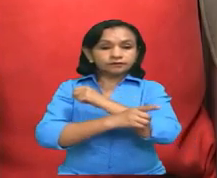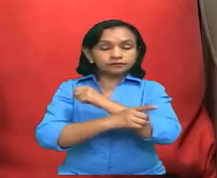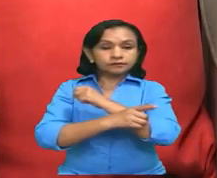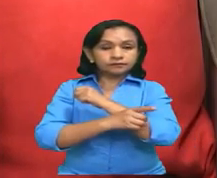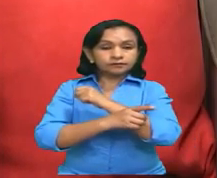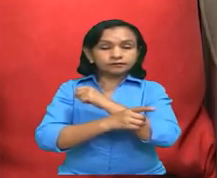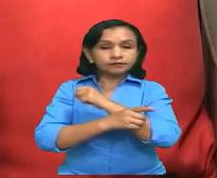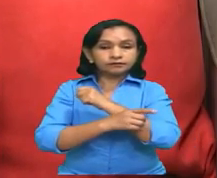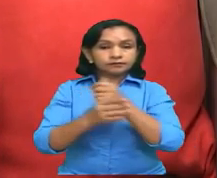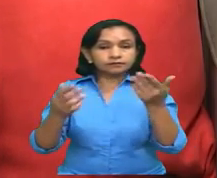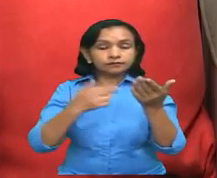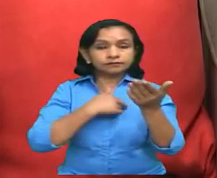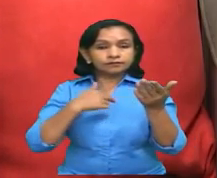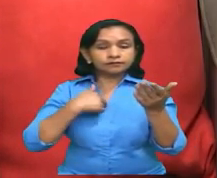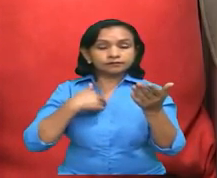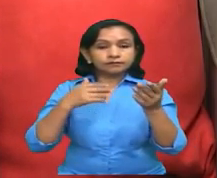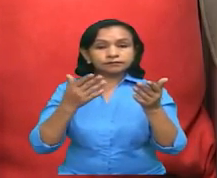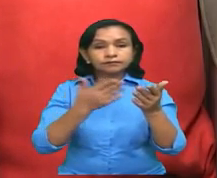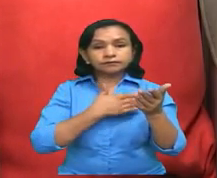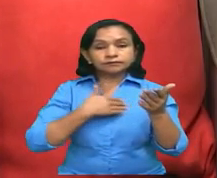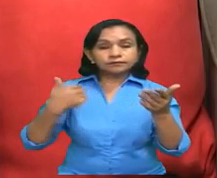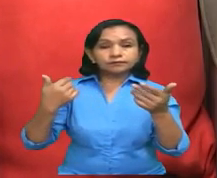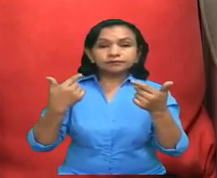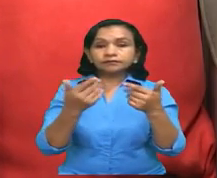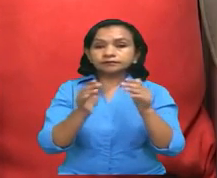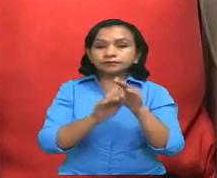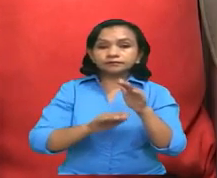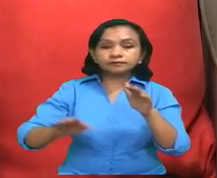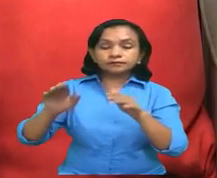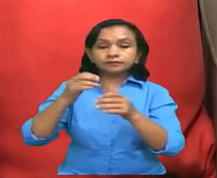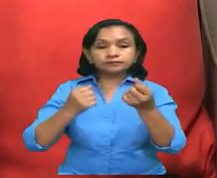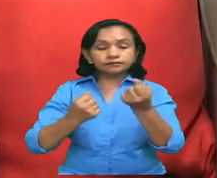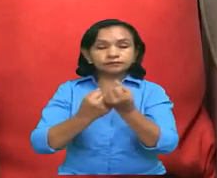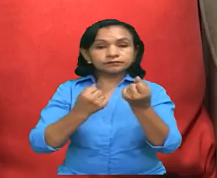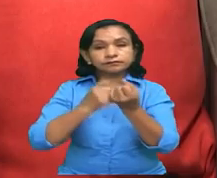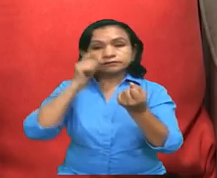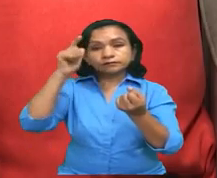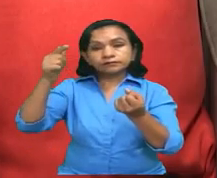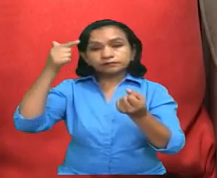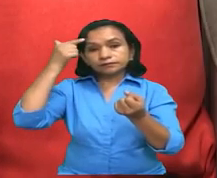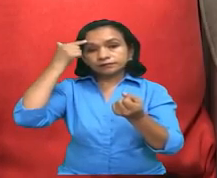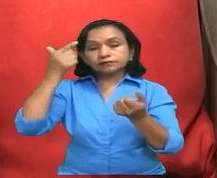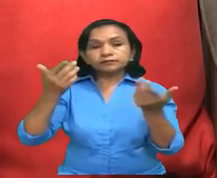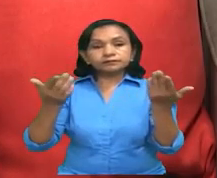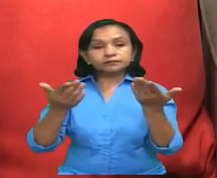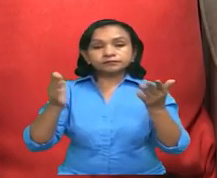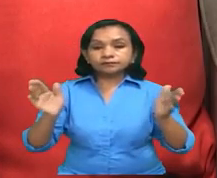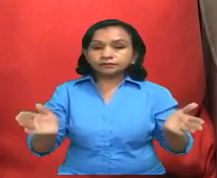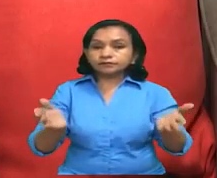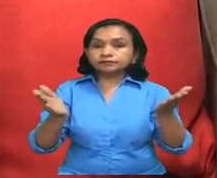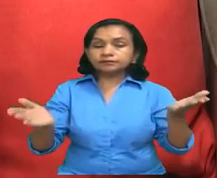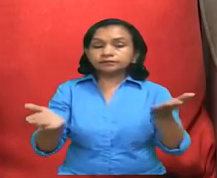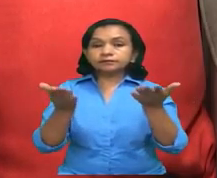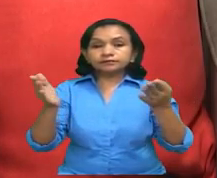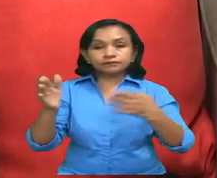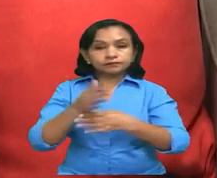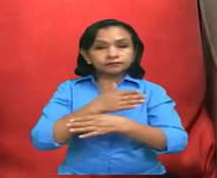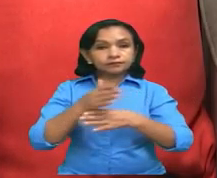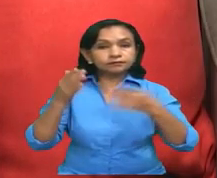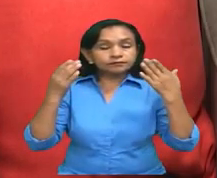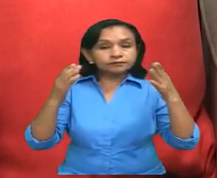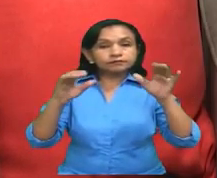este paso que se está dando para continuar atrayendo más turismo a Nicaragua, que definitivamente desde